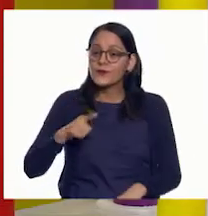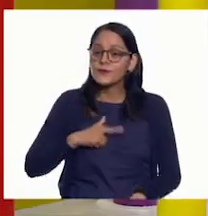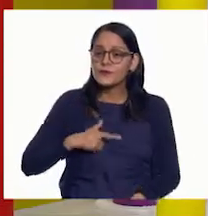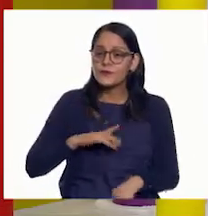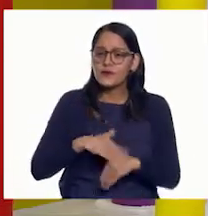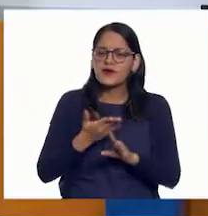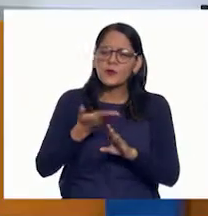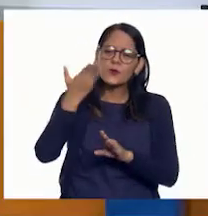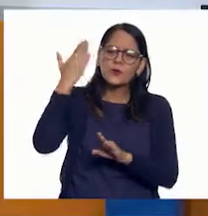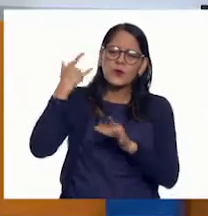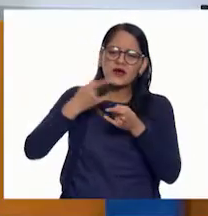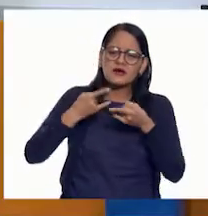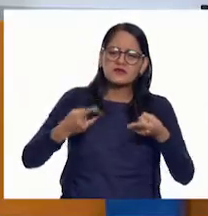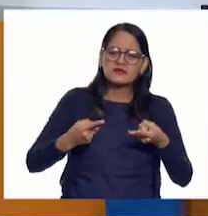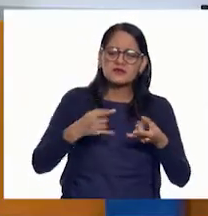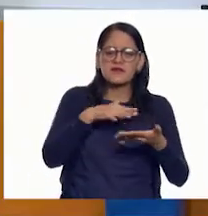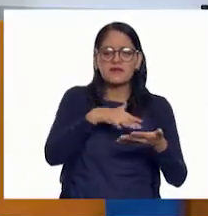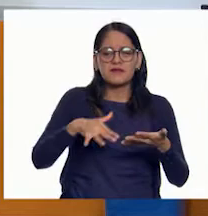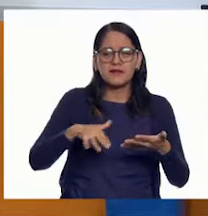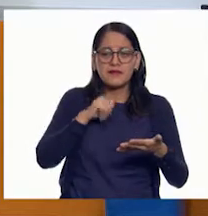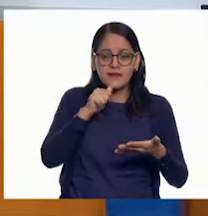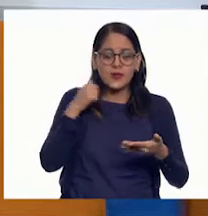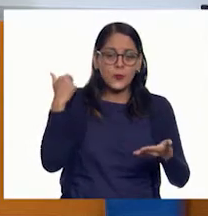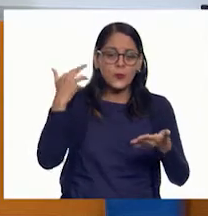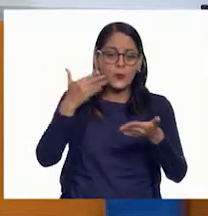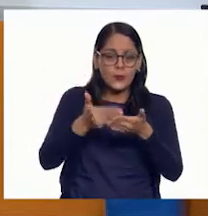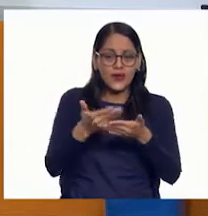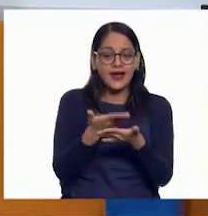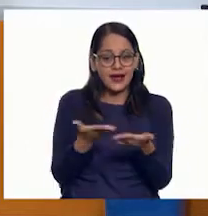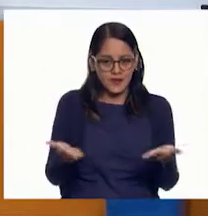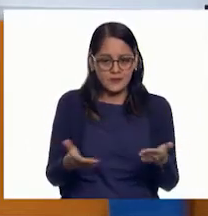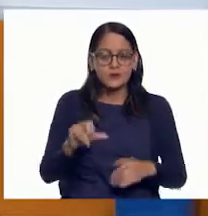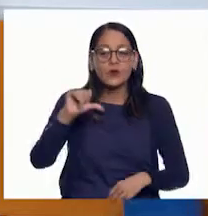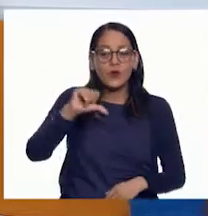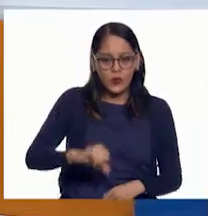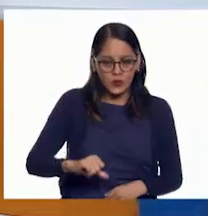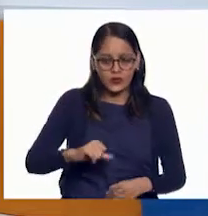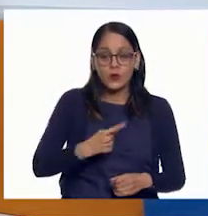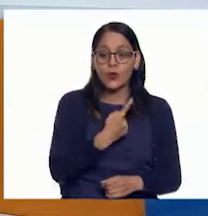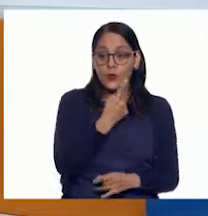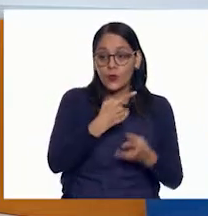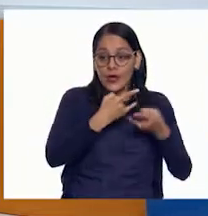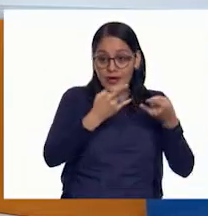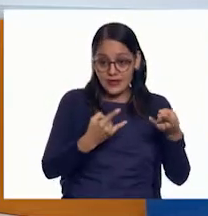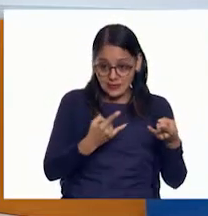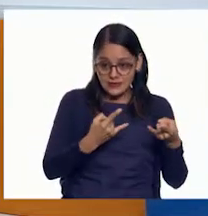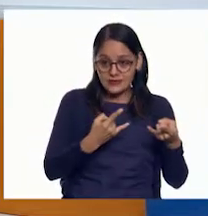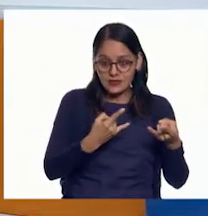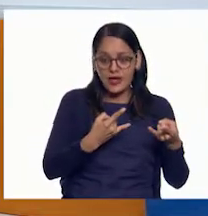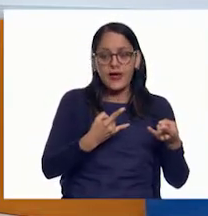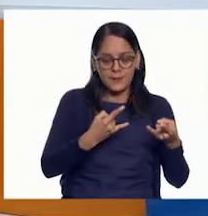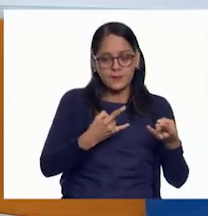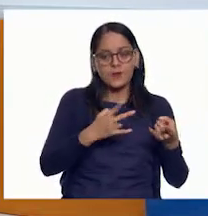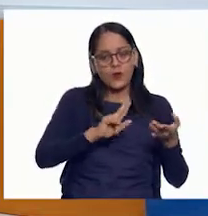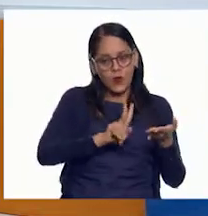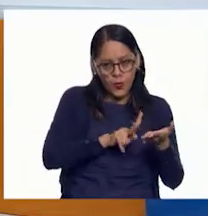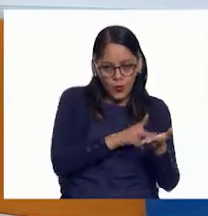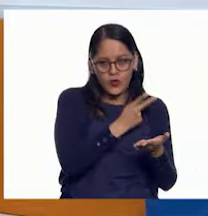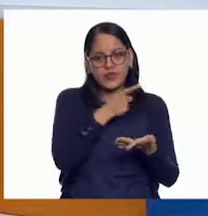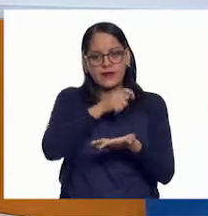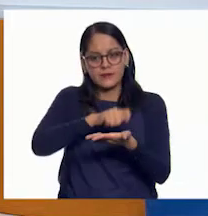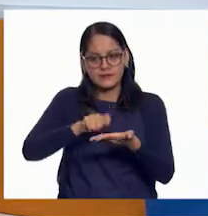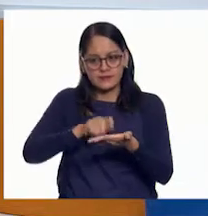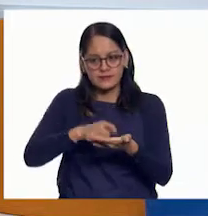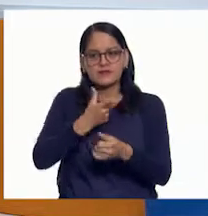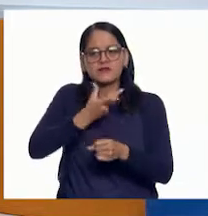cuentos, maestra. Así es, pero el día de hoy vamos a reescribir uno. Ustedes nos van a ayudar.